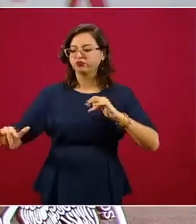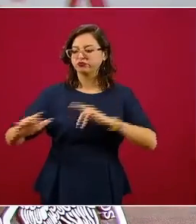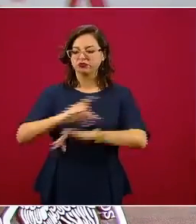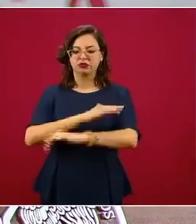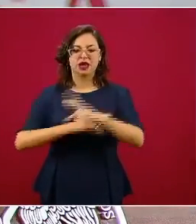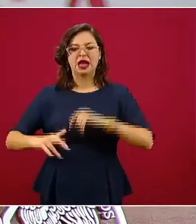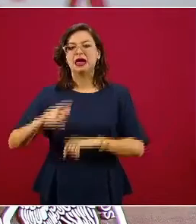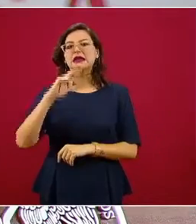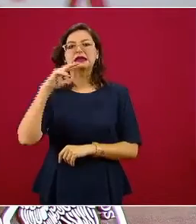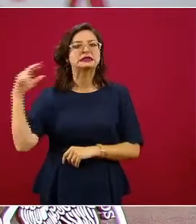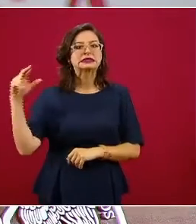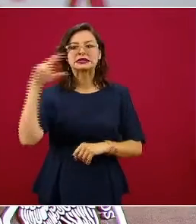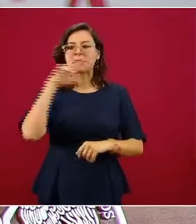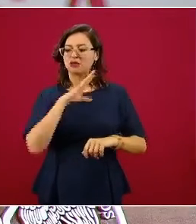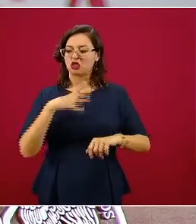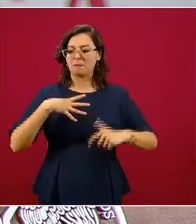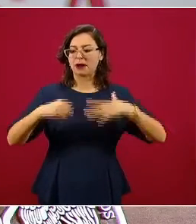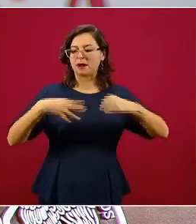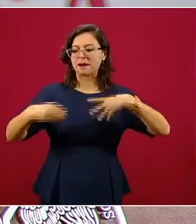acelerar el contagio.